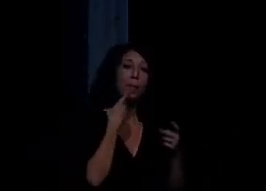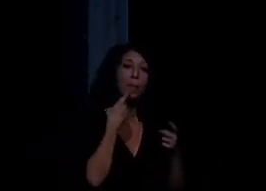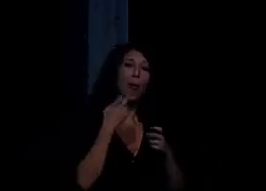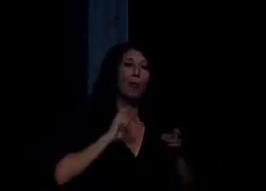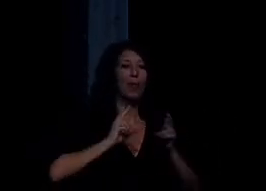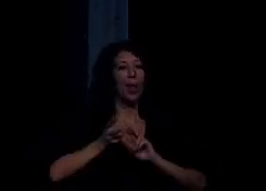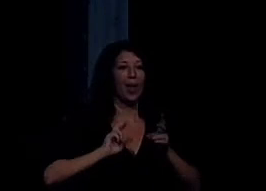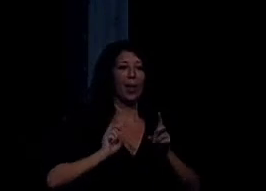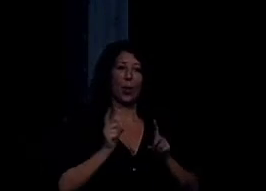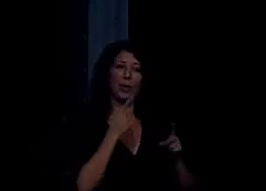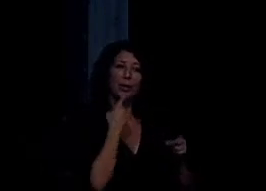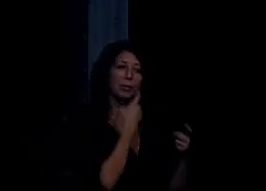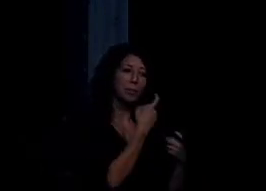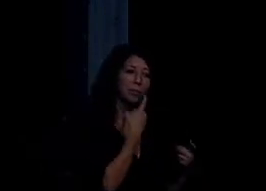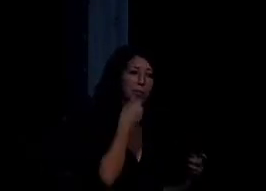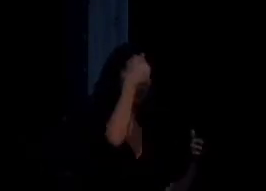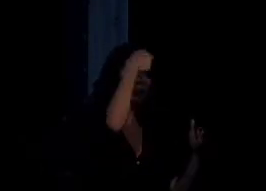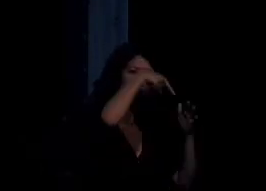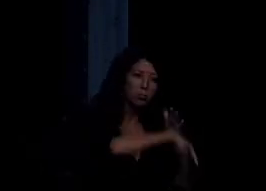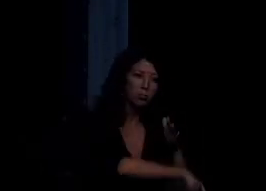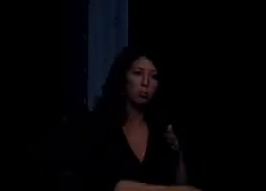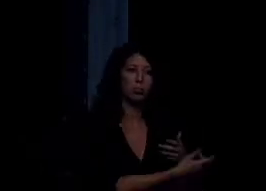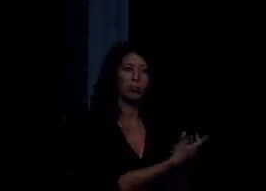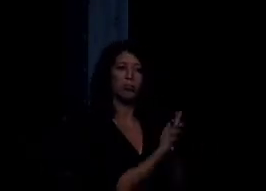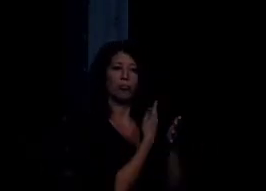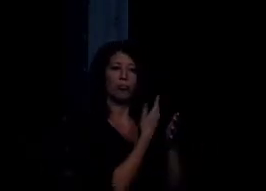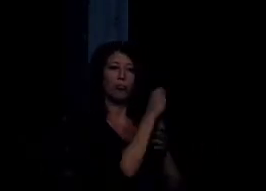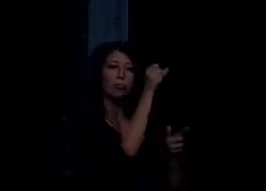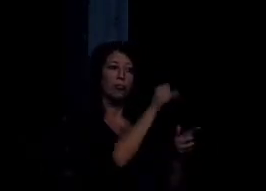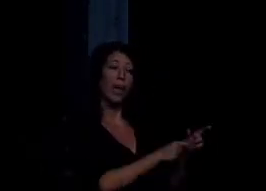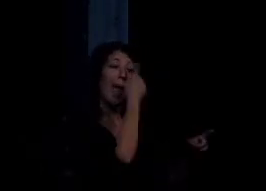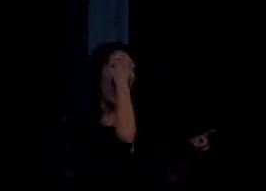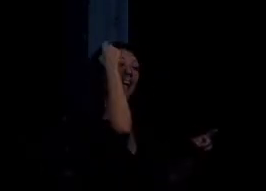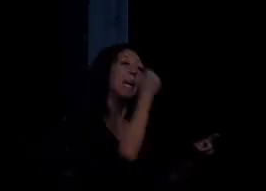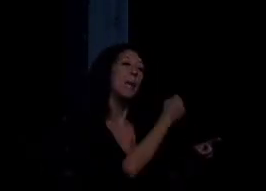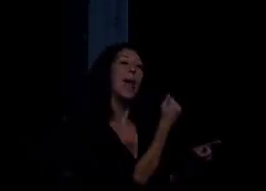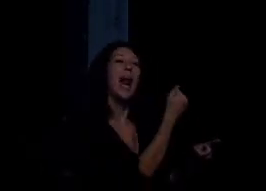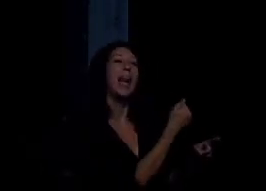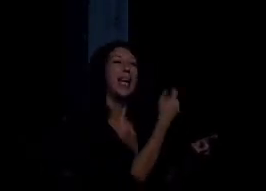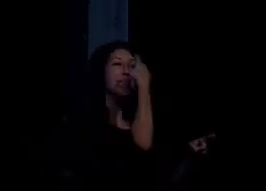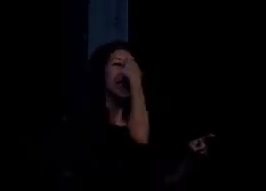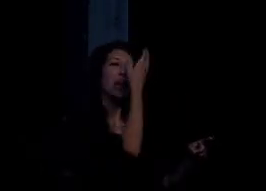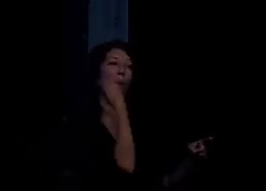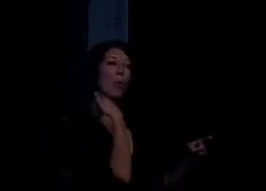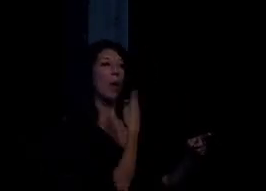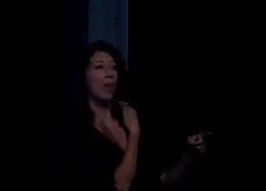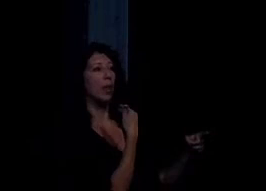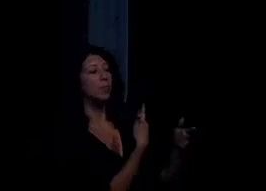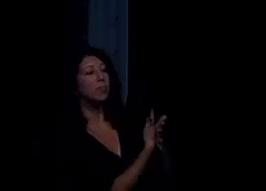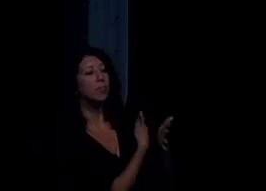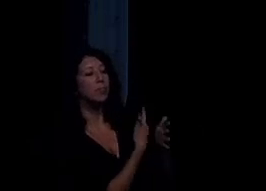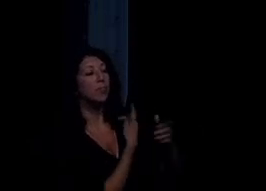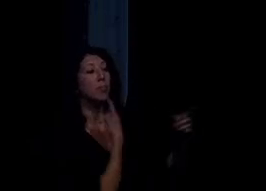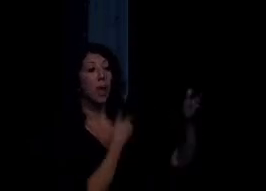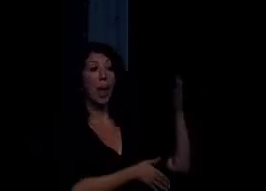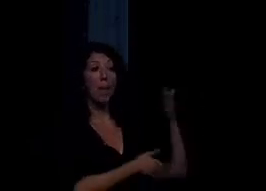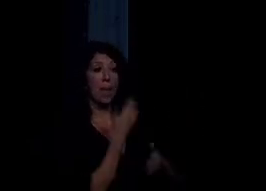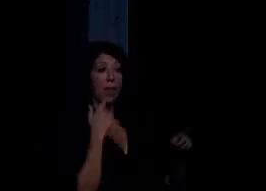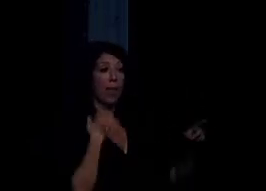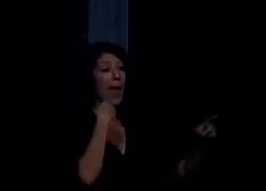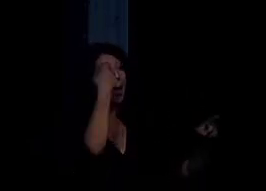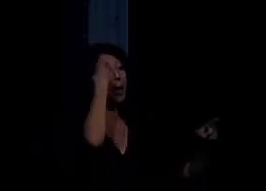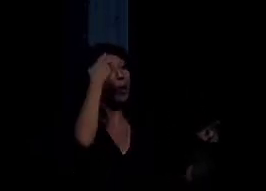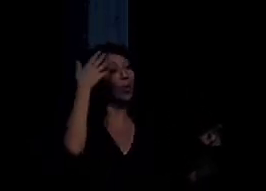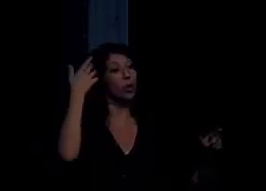Entonces, aunque yo quiera centrar la atención en cómo recuerda el crimen de Alcácer, realmente la entrevista empieza en recuerdos